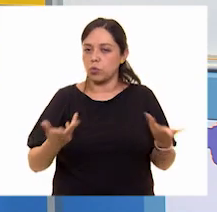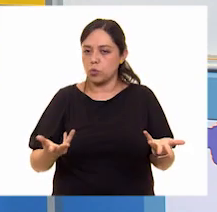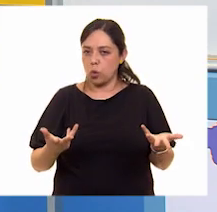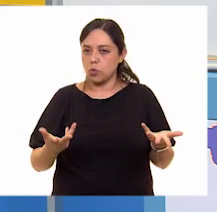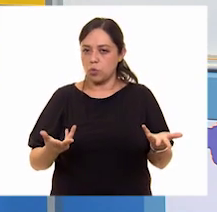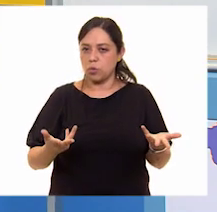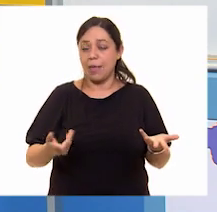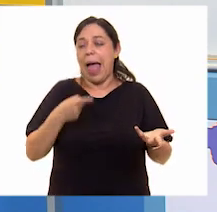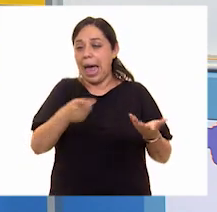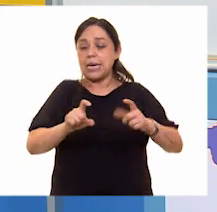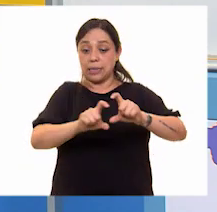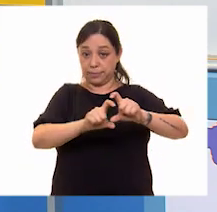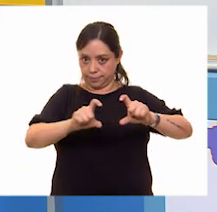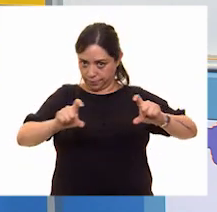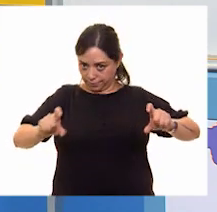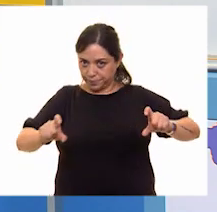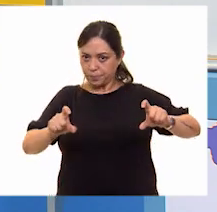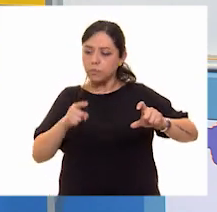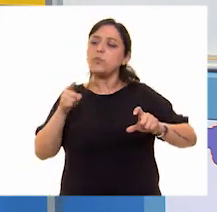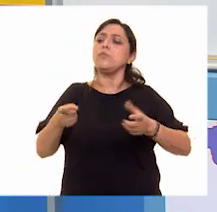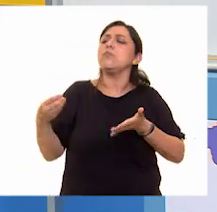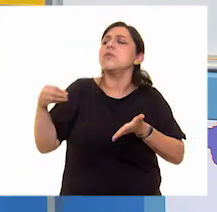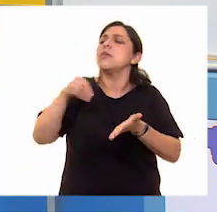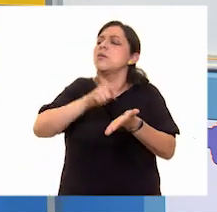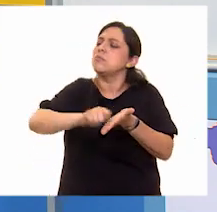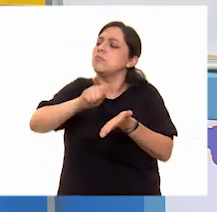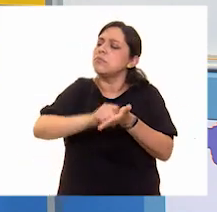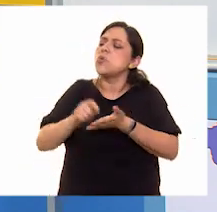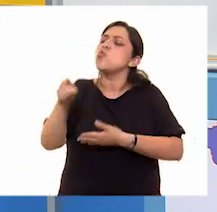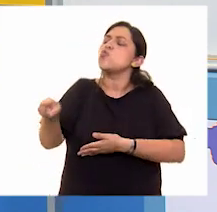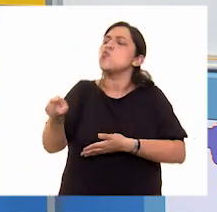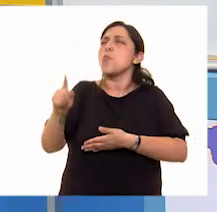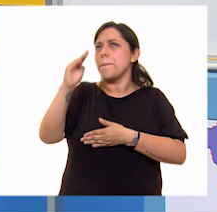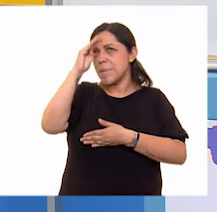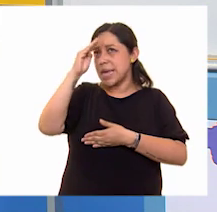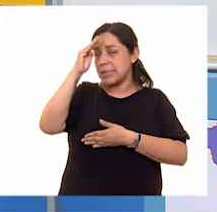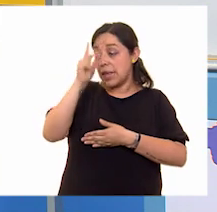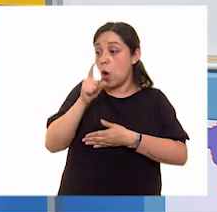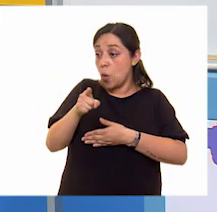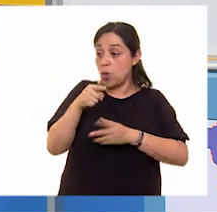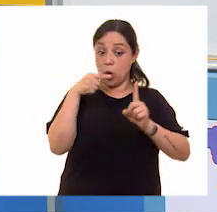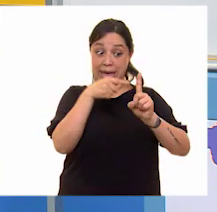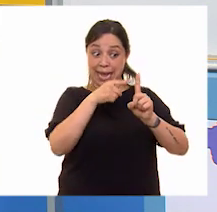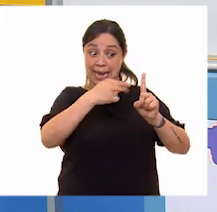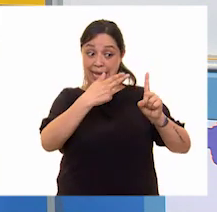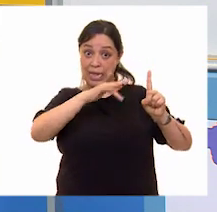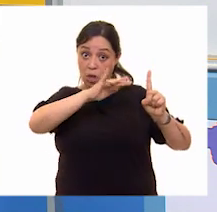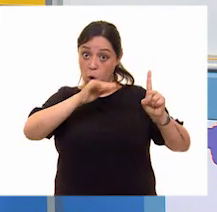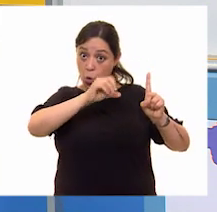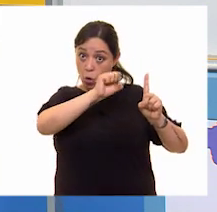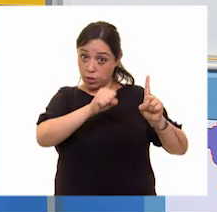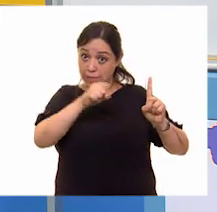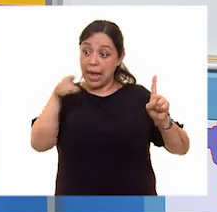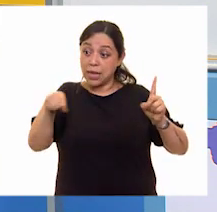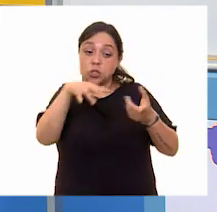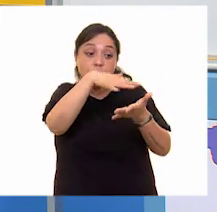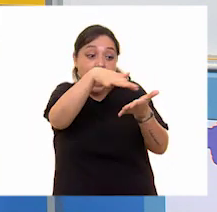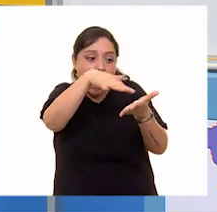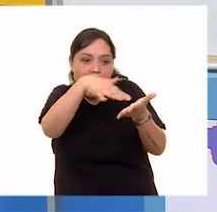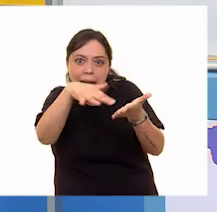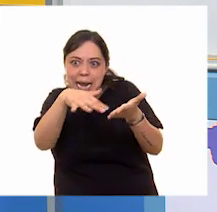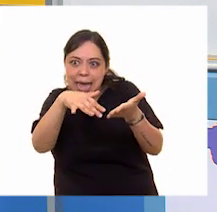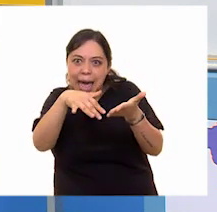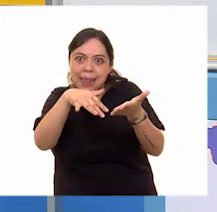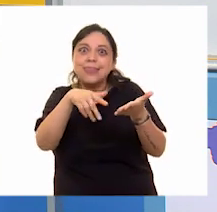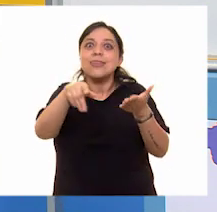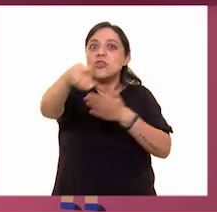que en esta parte ya puedes decir por qué crees que al leer Francisco Hinojosa es algo que las demás personas deberían